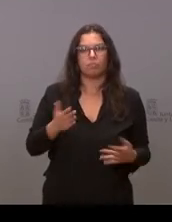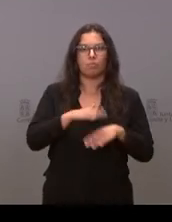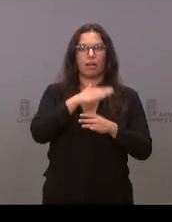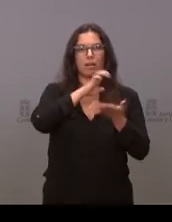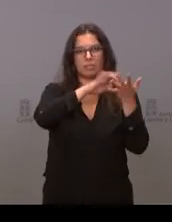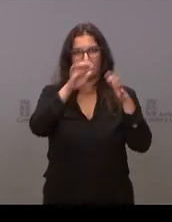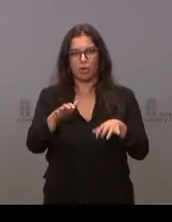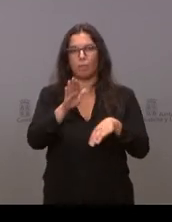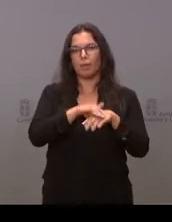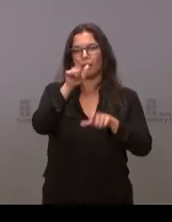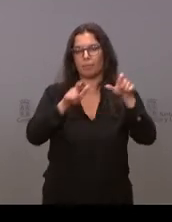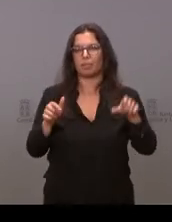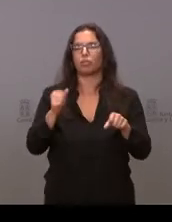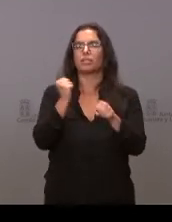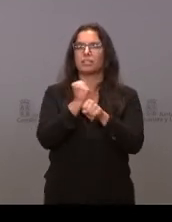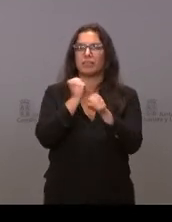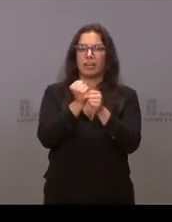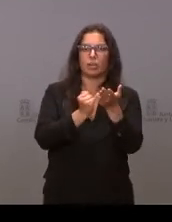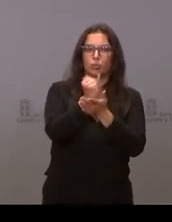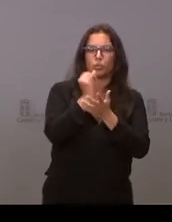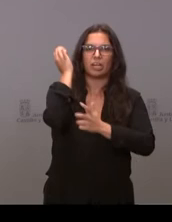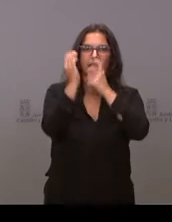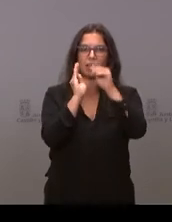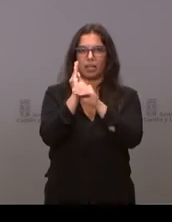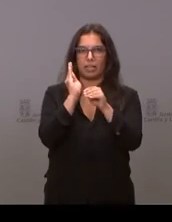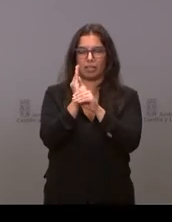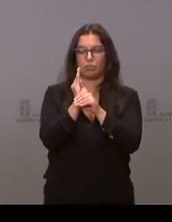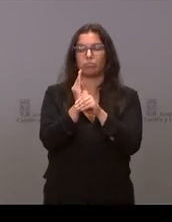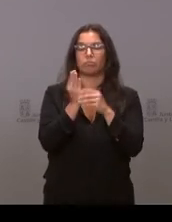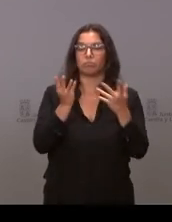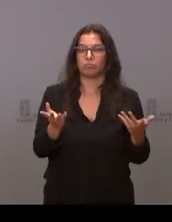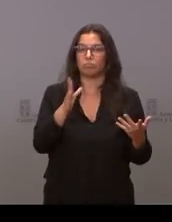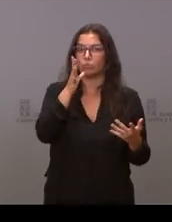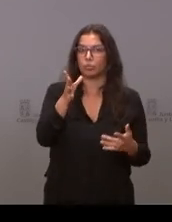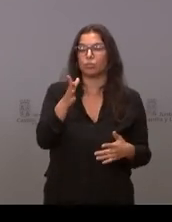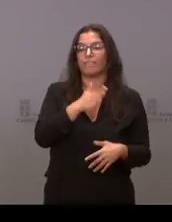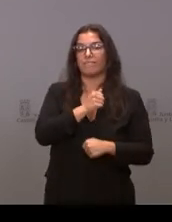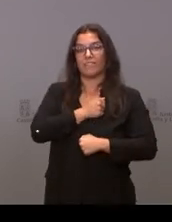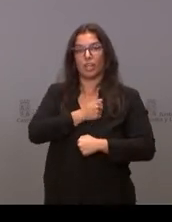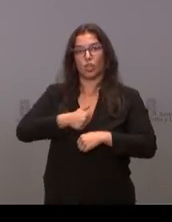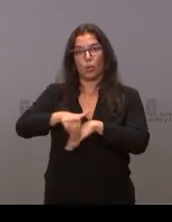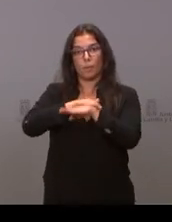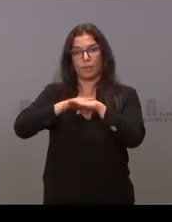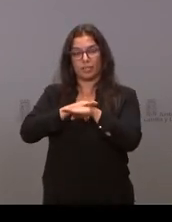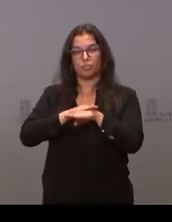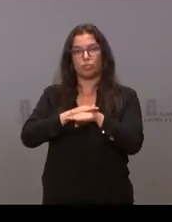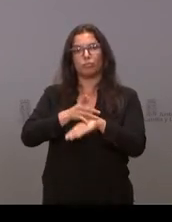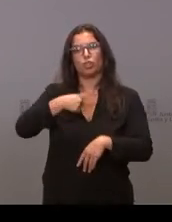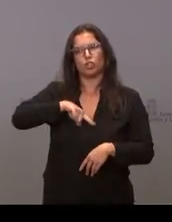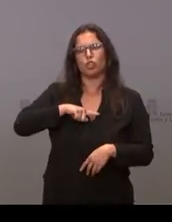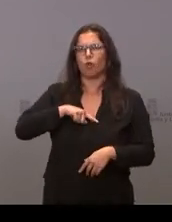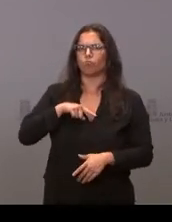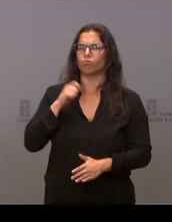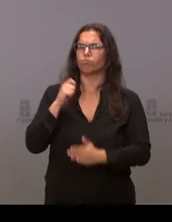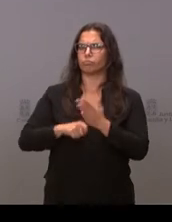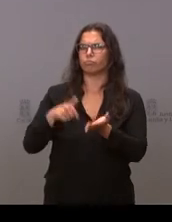León, con los agricultores y ganaderos que son a los que nos debemos. Y por eso, querido ministro, vamos a ser